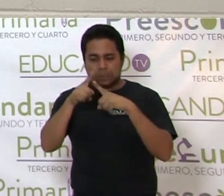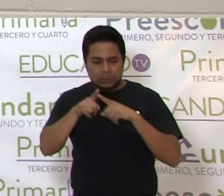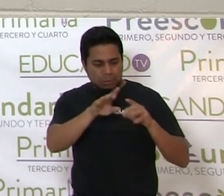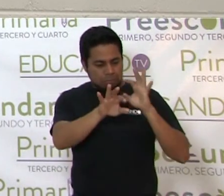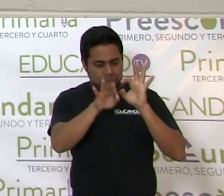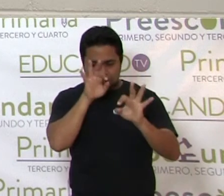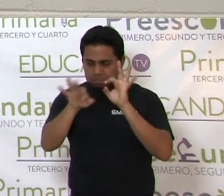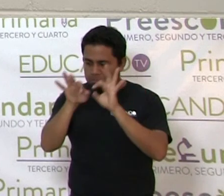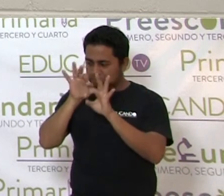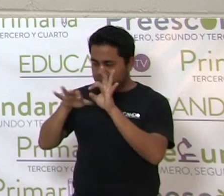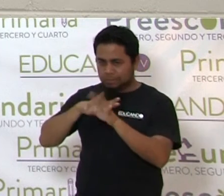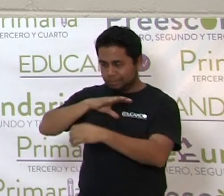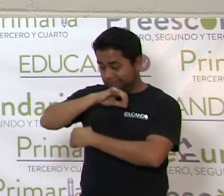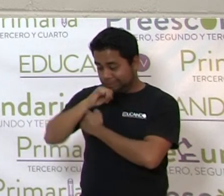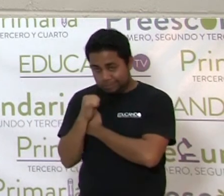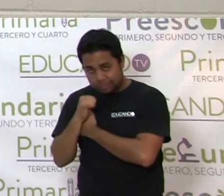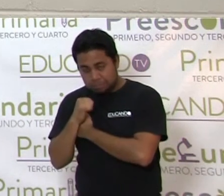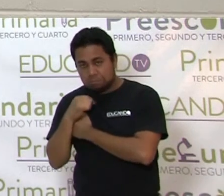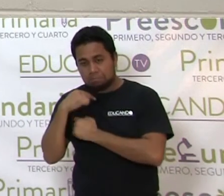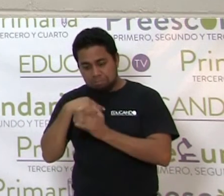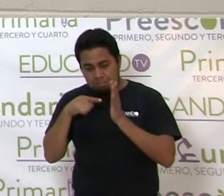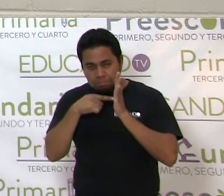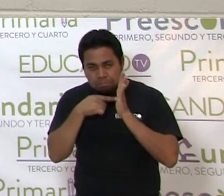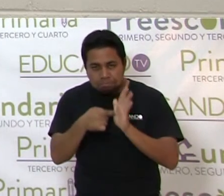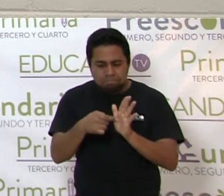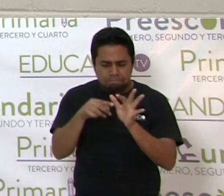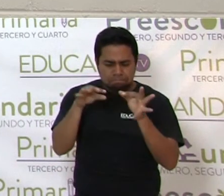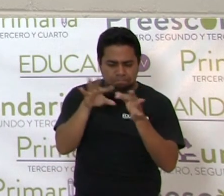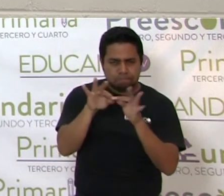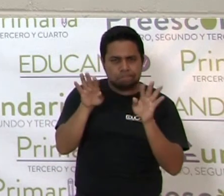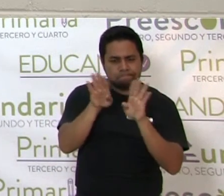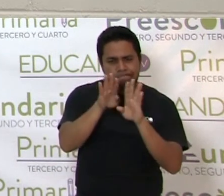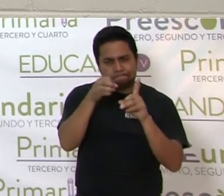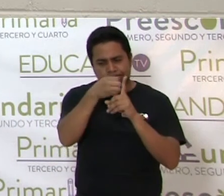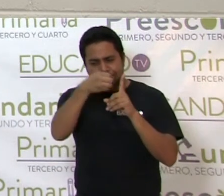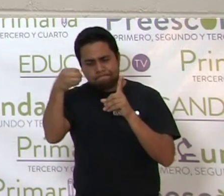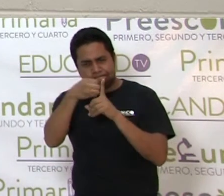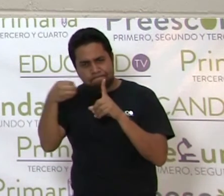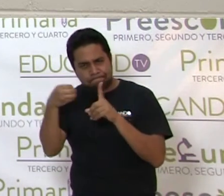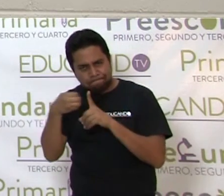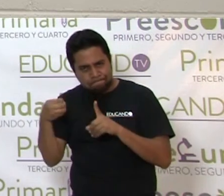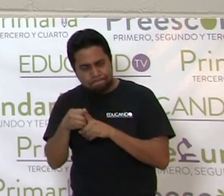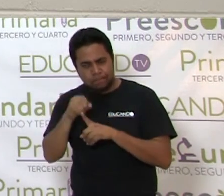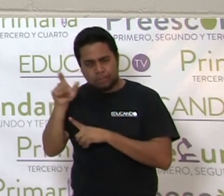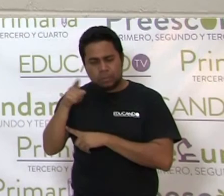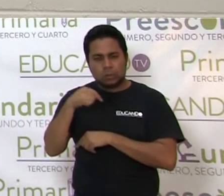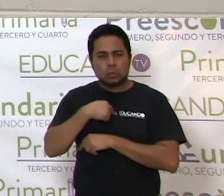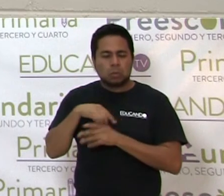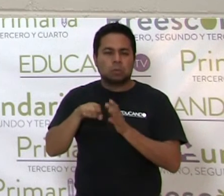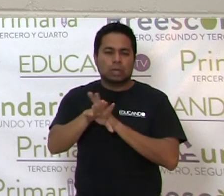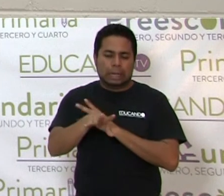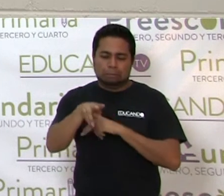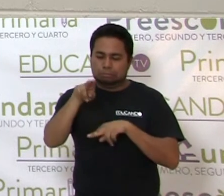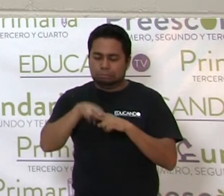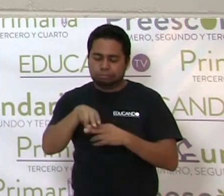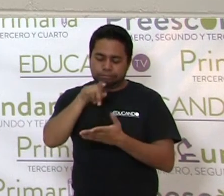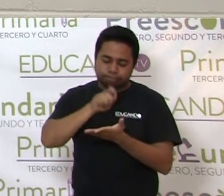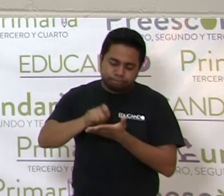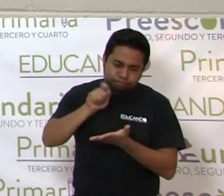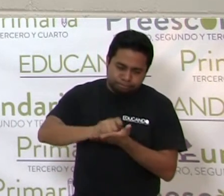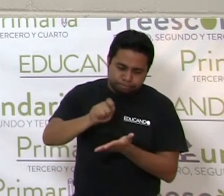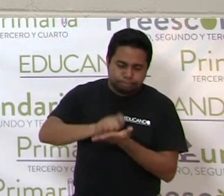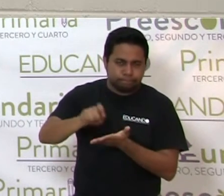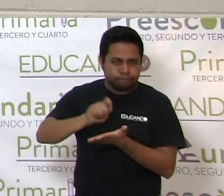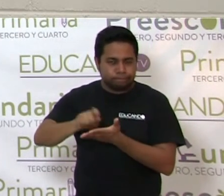esos textos, vamos a ver cómo se organizan. Y una vez que ustedes entonces estén sentados escribiendo su prólogo y